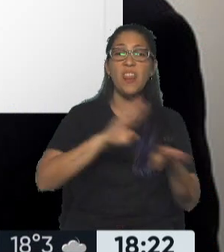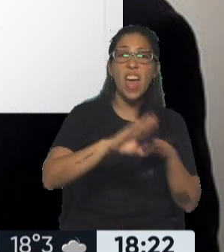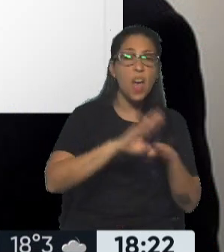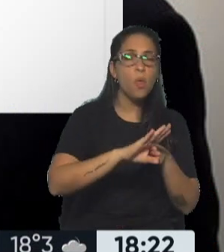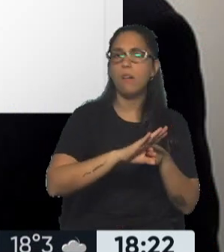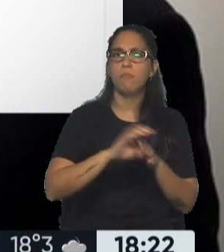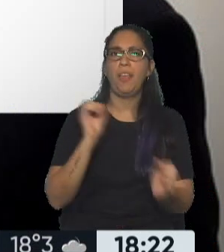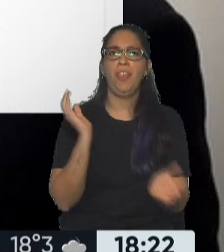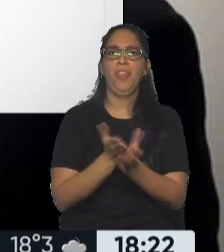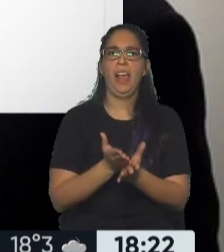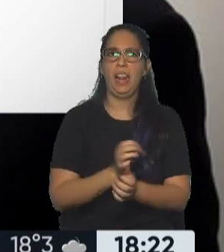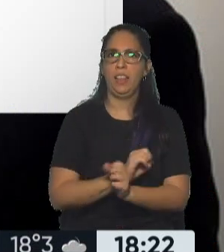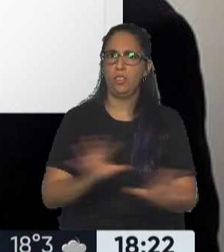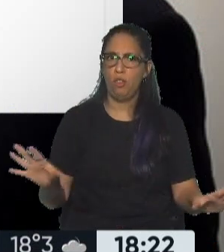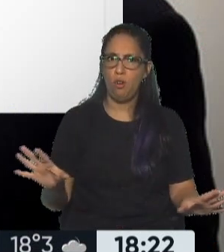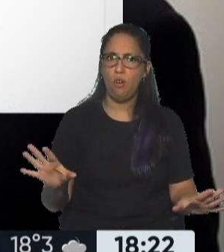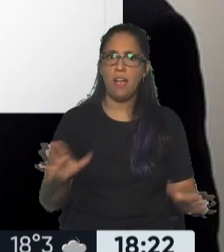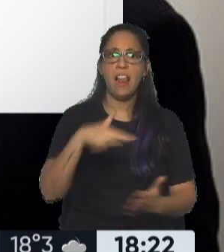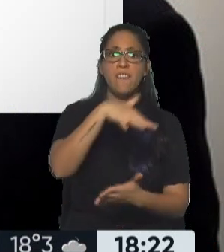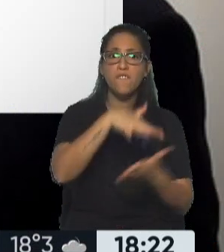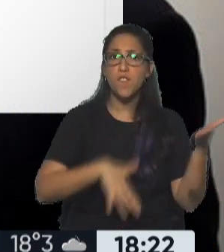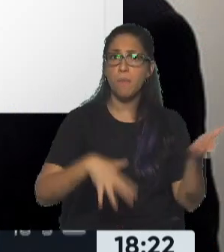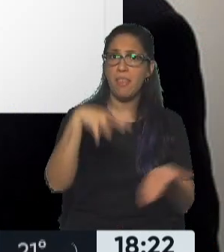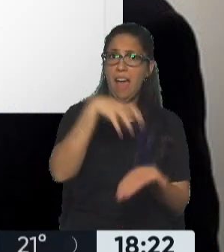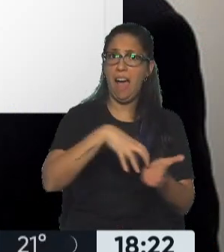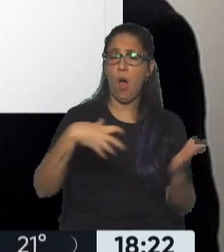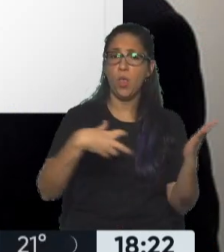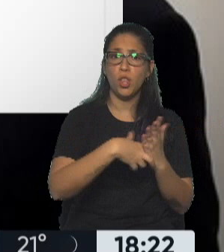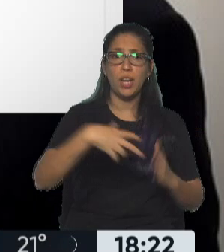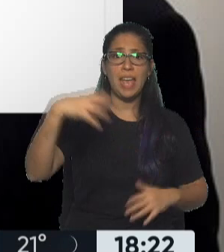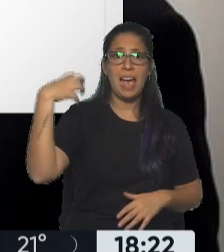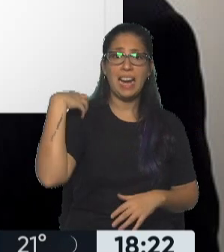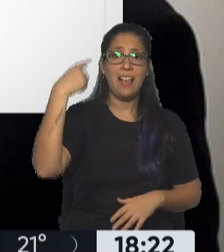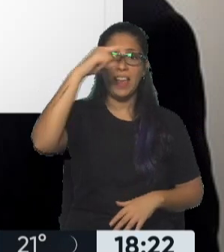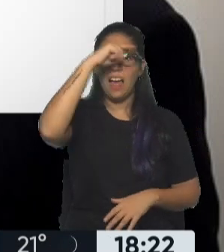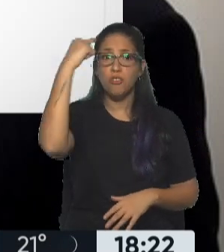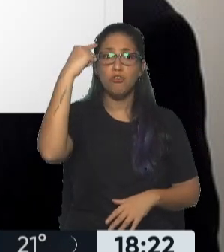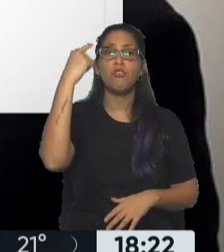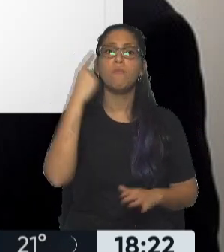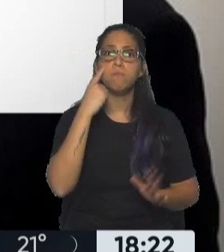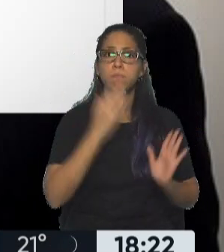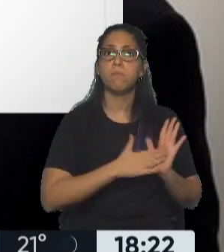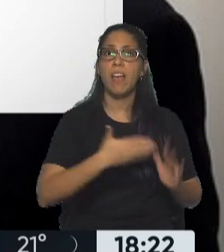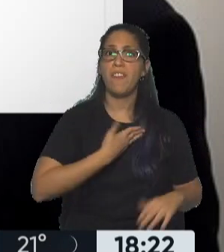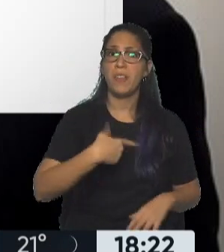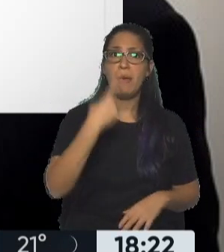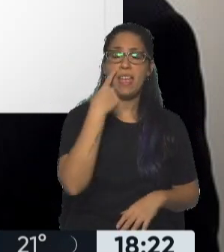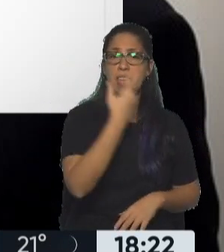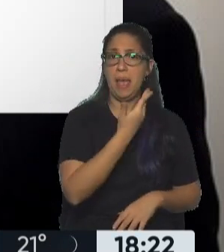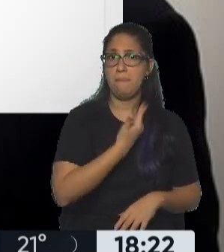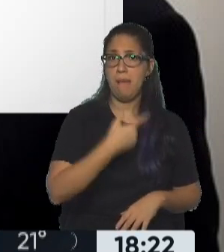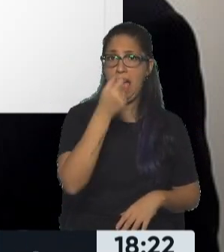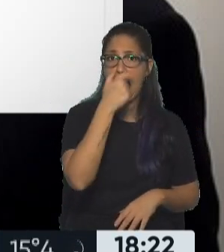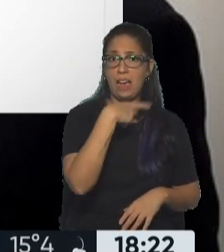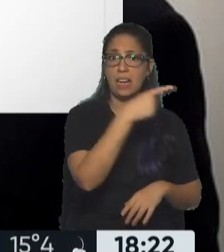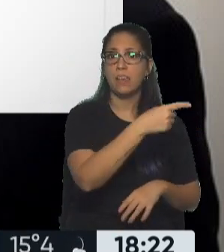delito. El informe de la Auditoría General de la Nación demuestra que el préstamo del Fondo Monetario Internacional tomado por Macri ha violado la ley argentina y